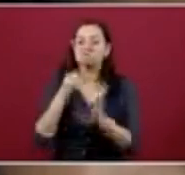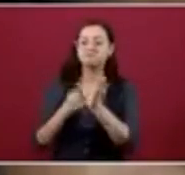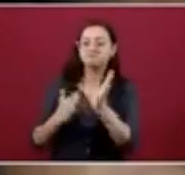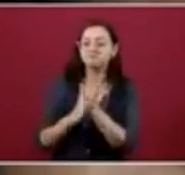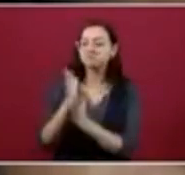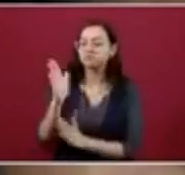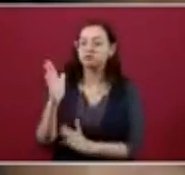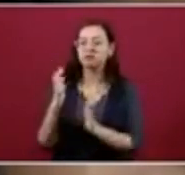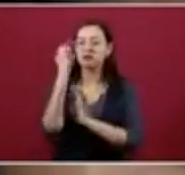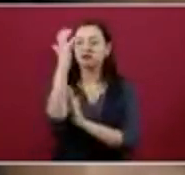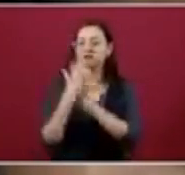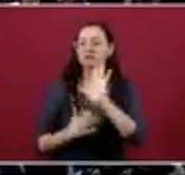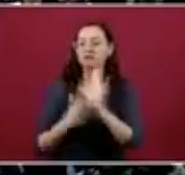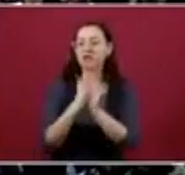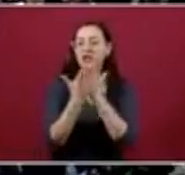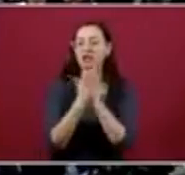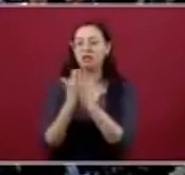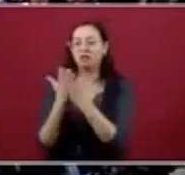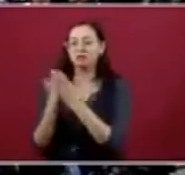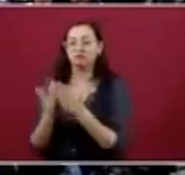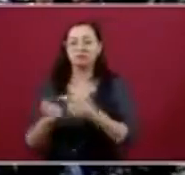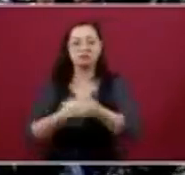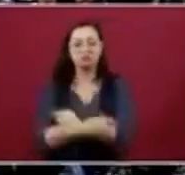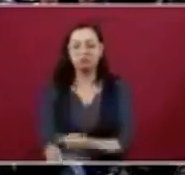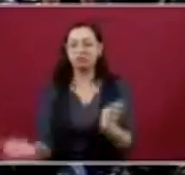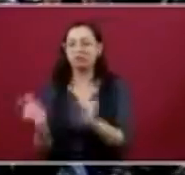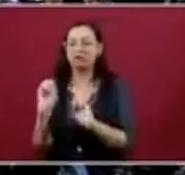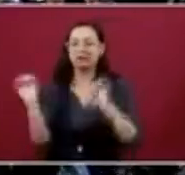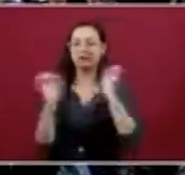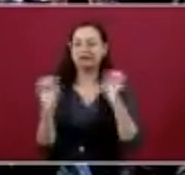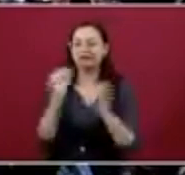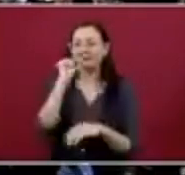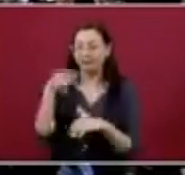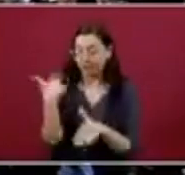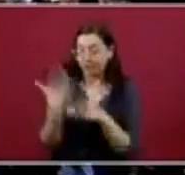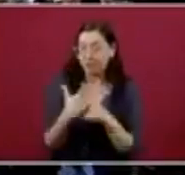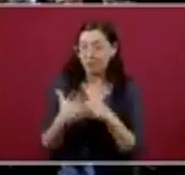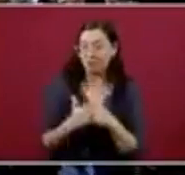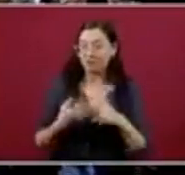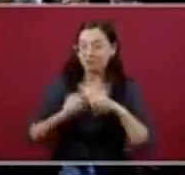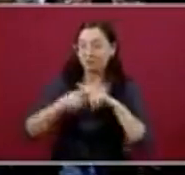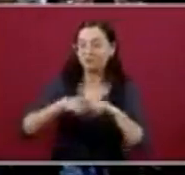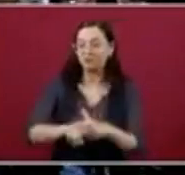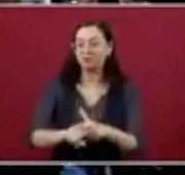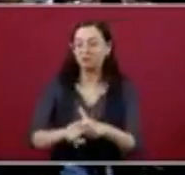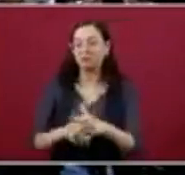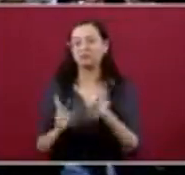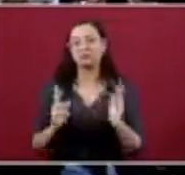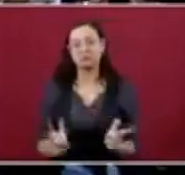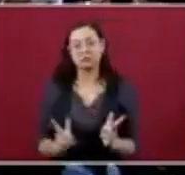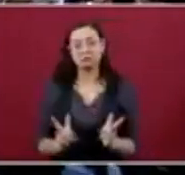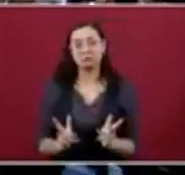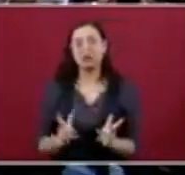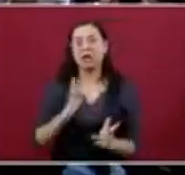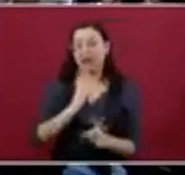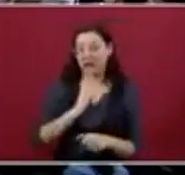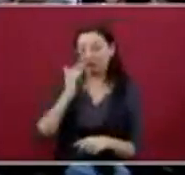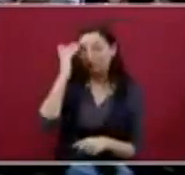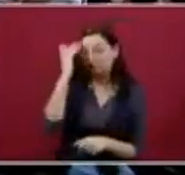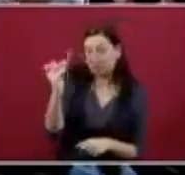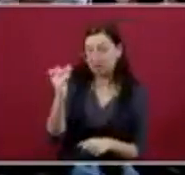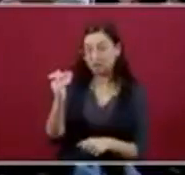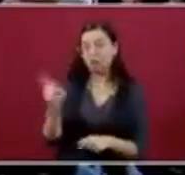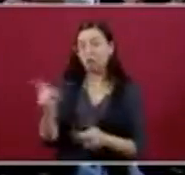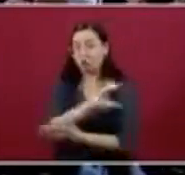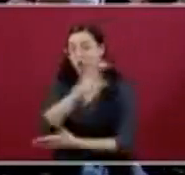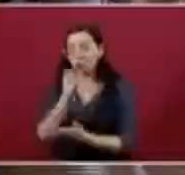de libros de texto que tienen que, que van a ocupar los estudiantes en el próximo ciclo. Si va a dar tiempo, si los